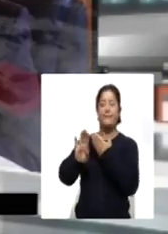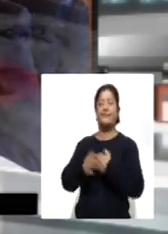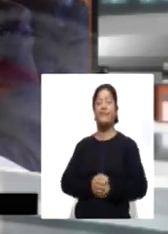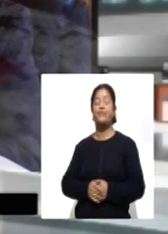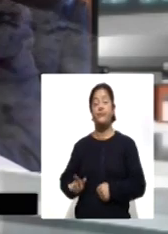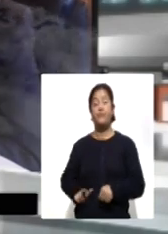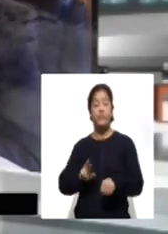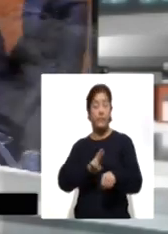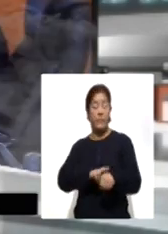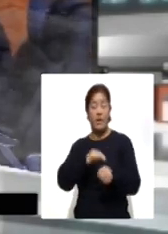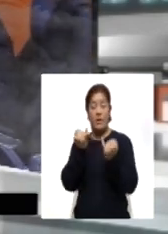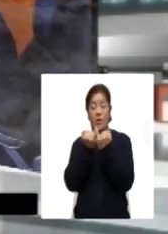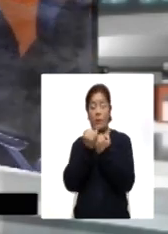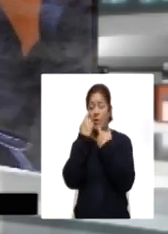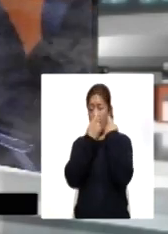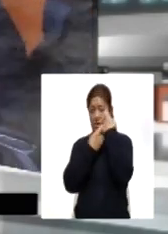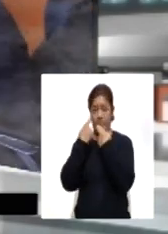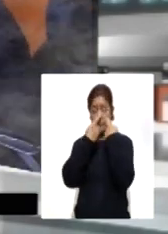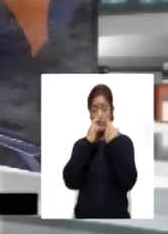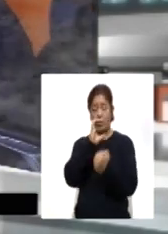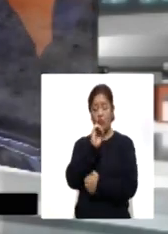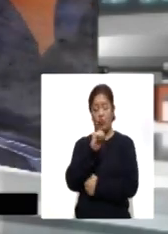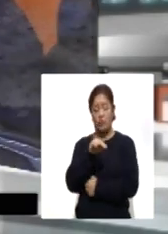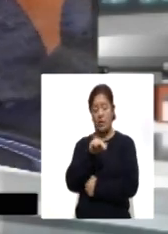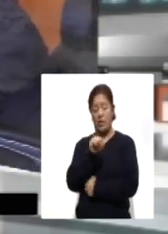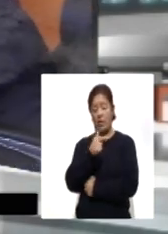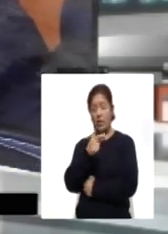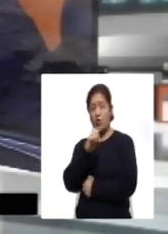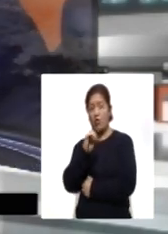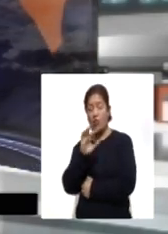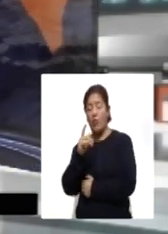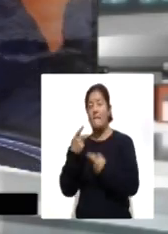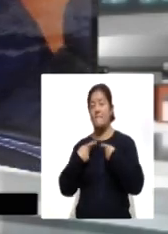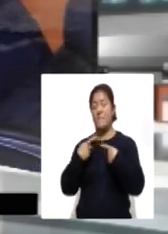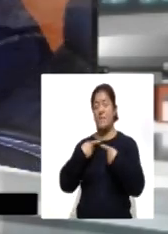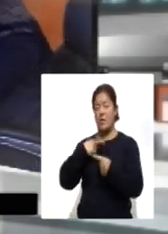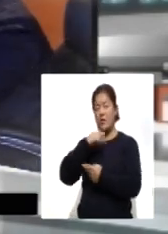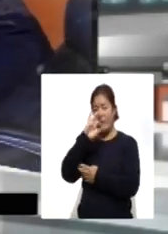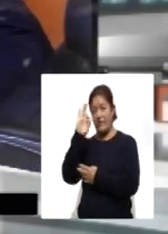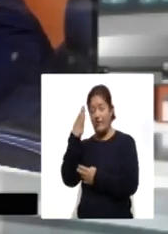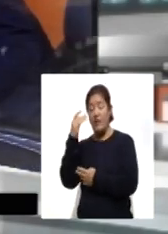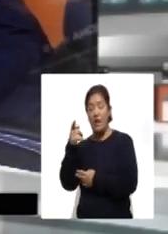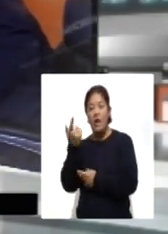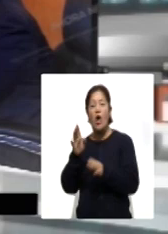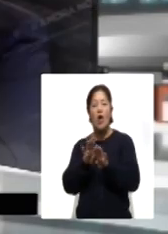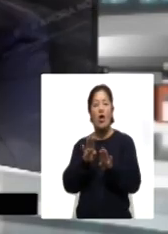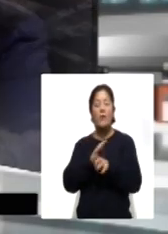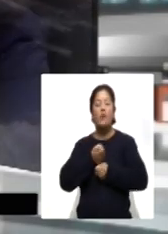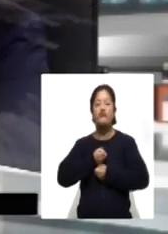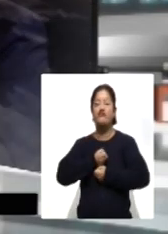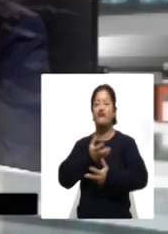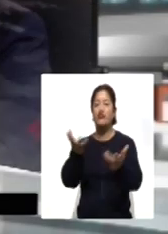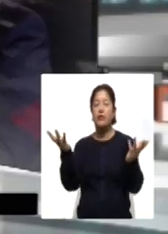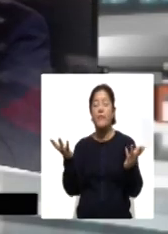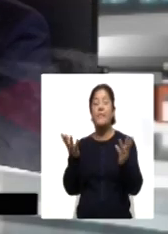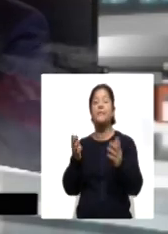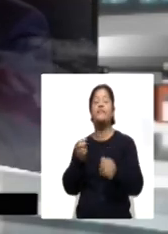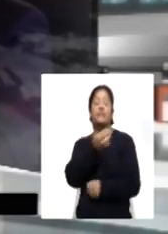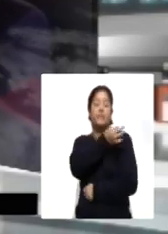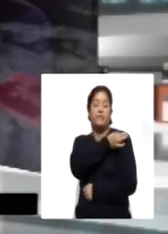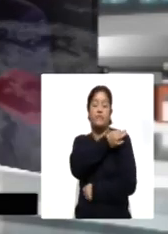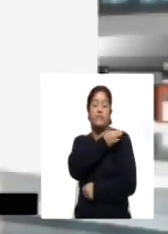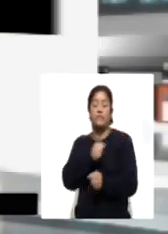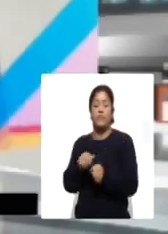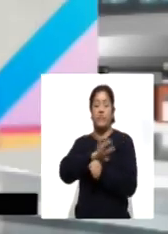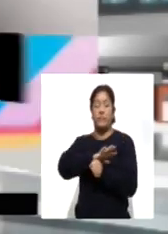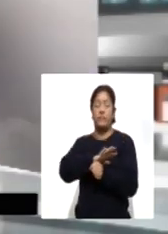Mena revisa con integrantes de la CONAGO y funcionarios federales estrategia para distribuir vacunas contra COVID-19 en los